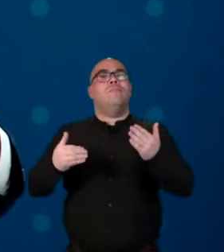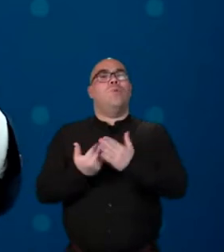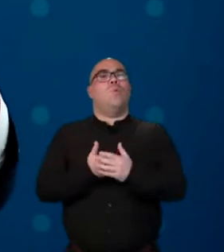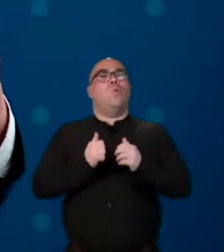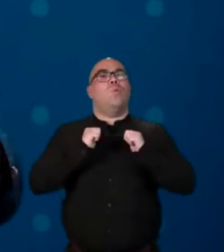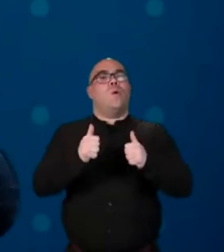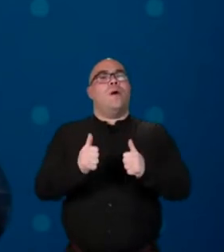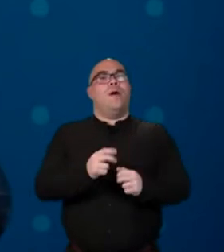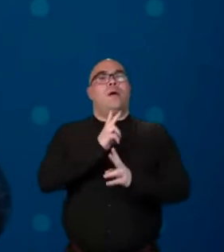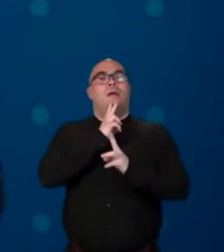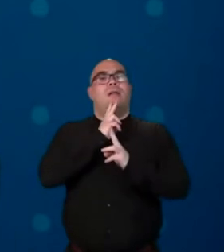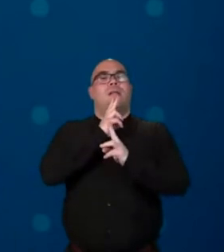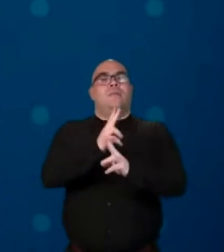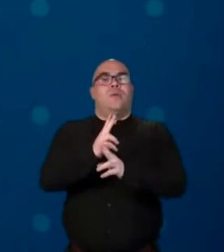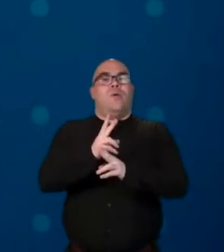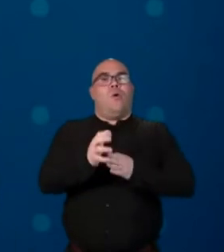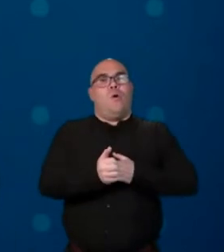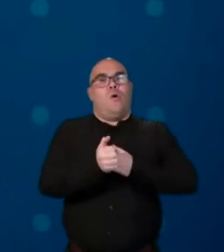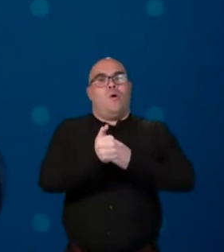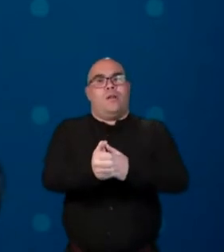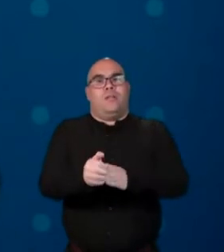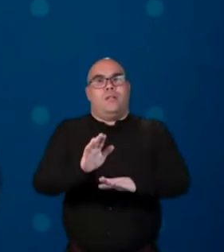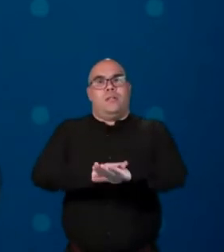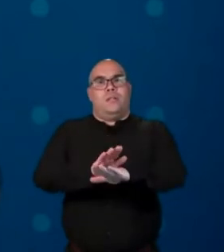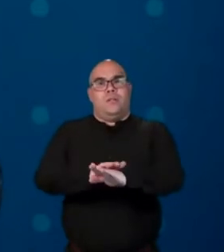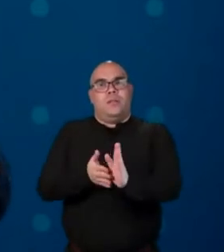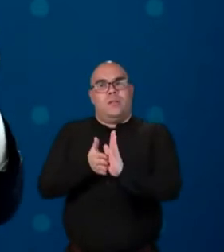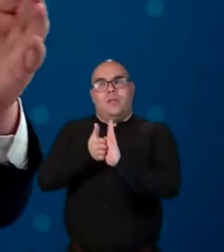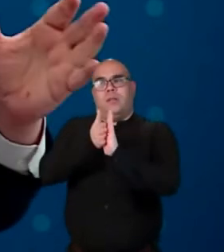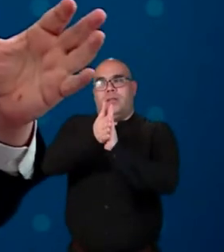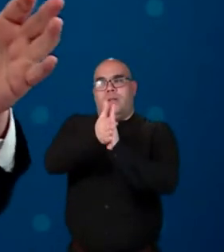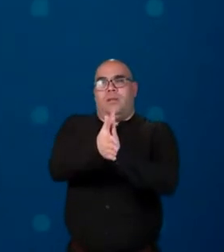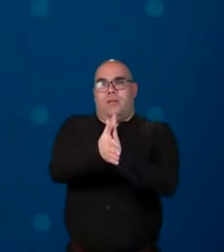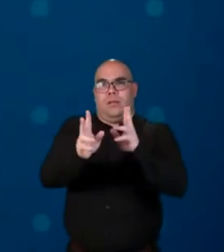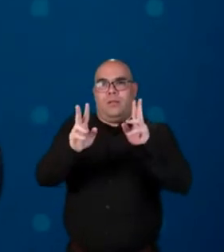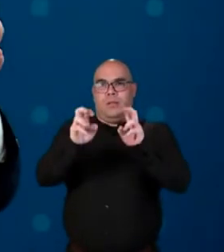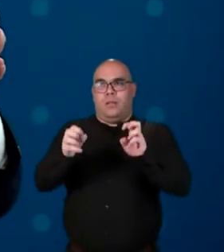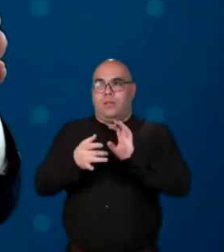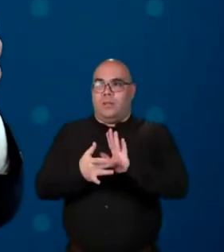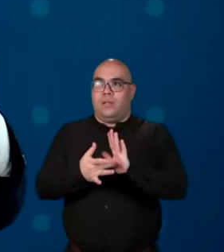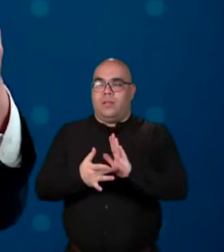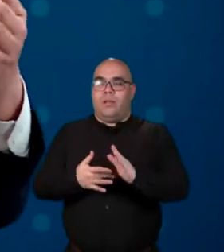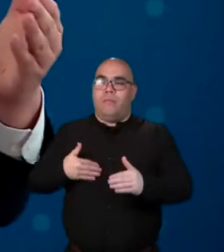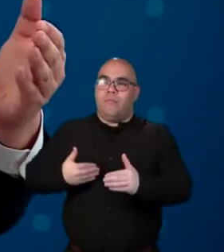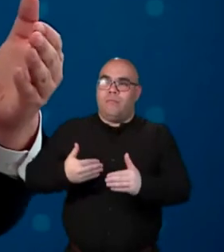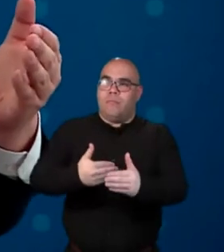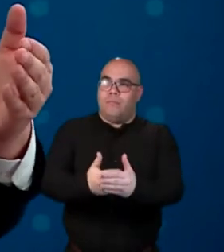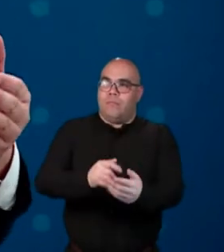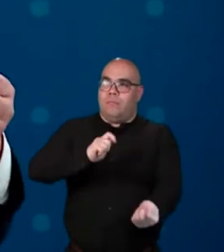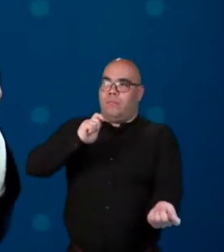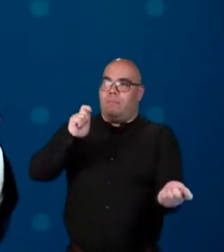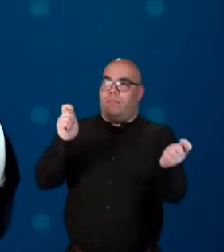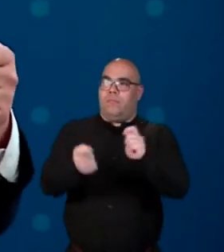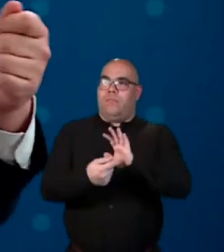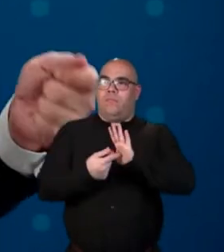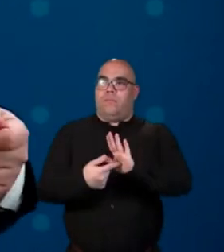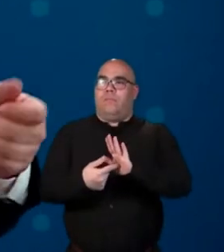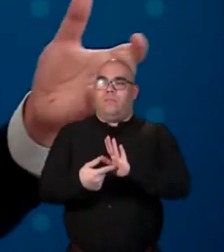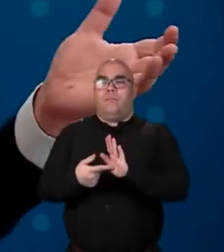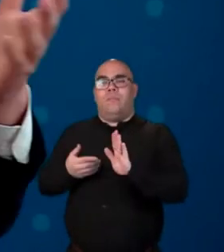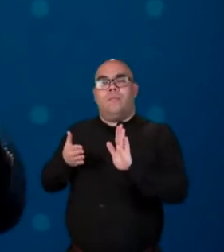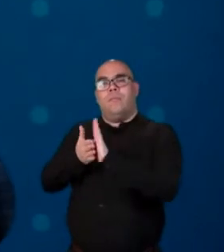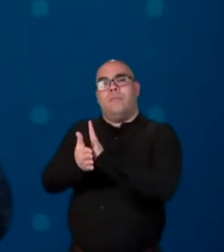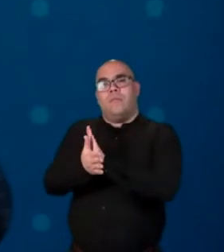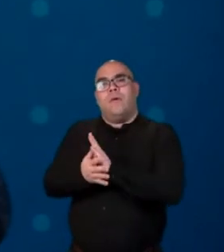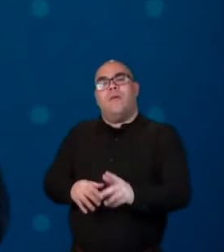y orientaciones claras a la persona de cómo puede moverse de manera armónica e informada y con información